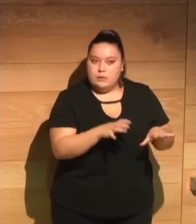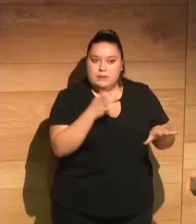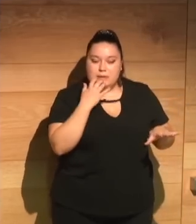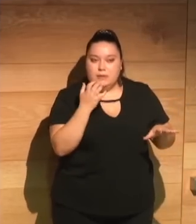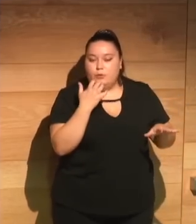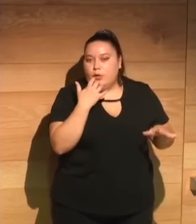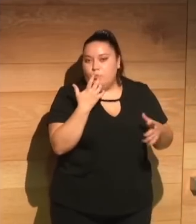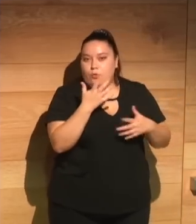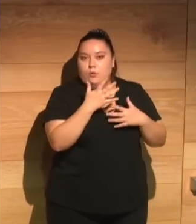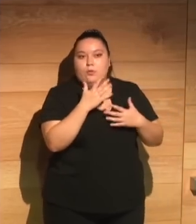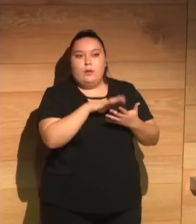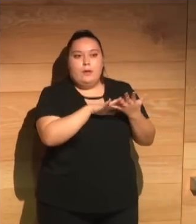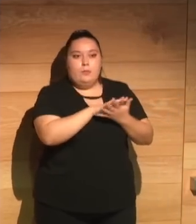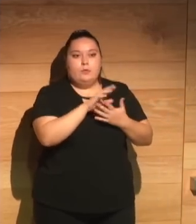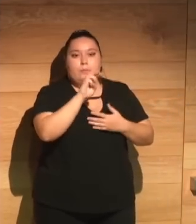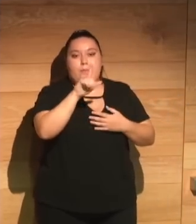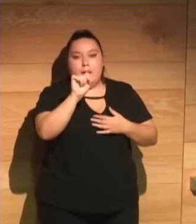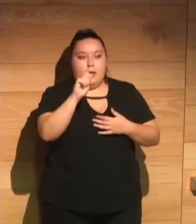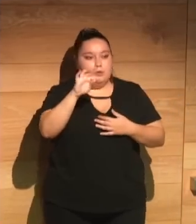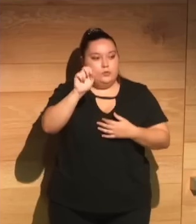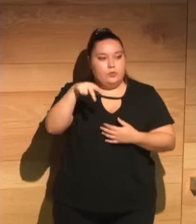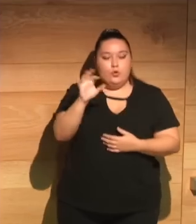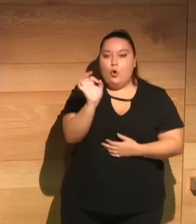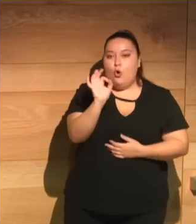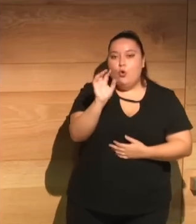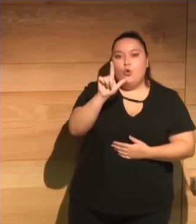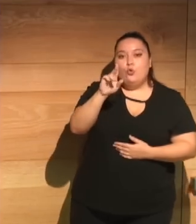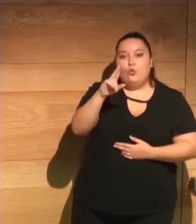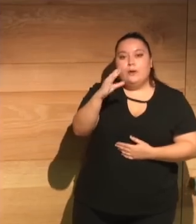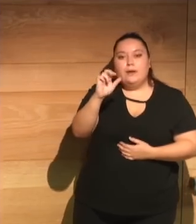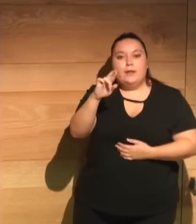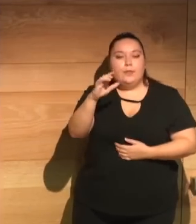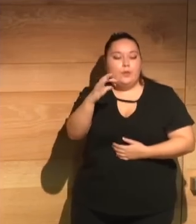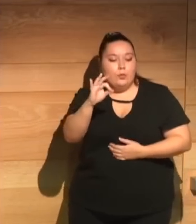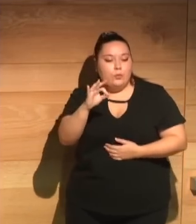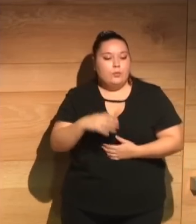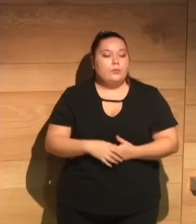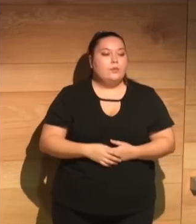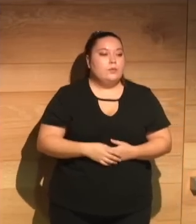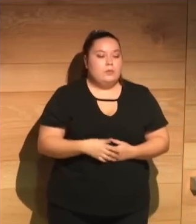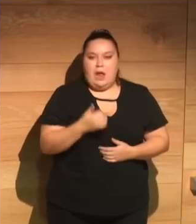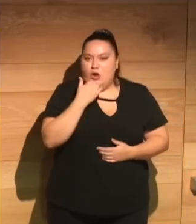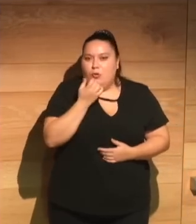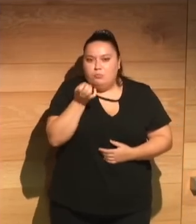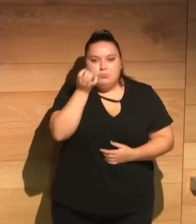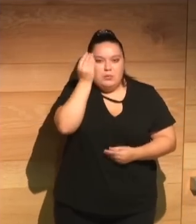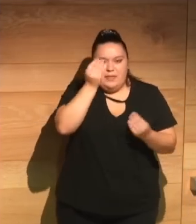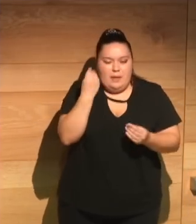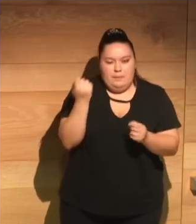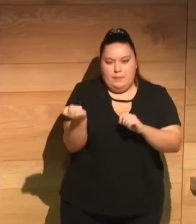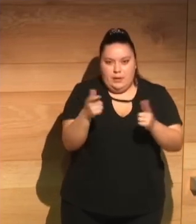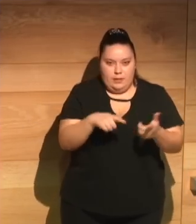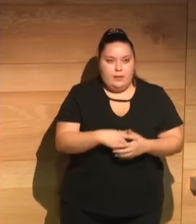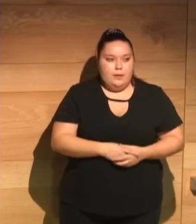hablamos de Platón con la caverna famosa o Lucrecio que plantea una cosa muy, muy parecida a lo que hace